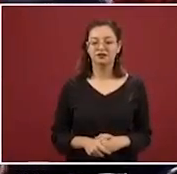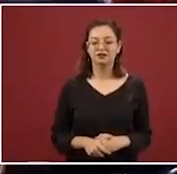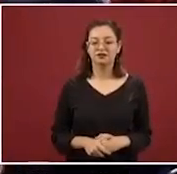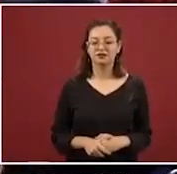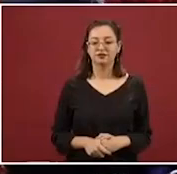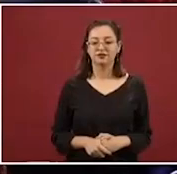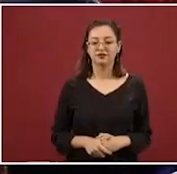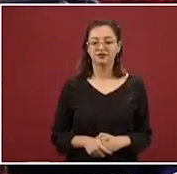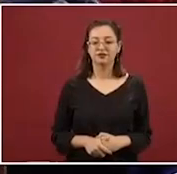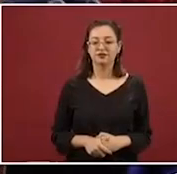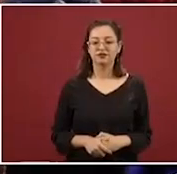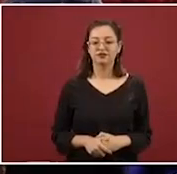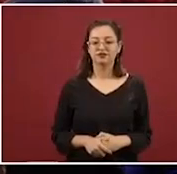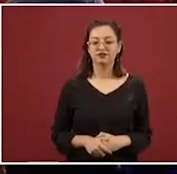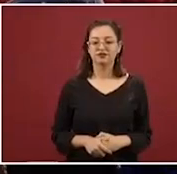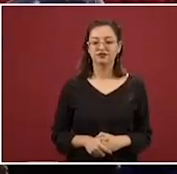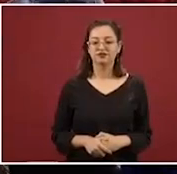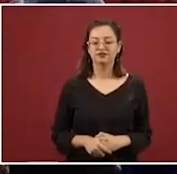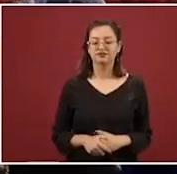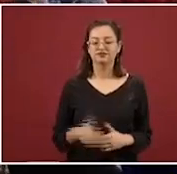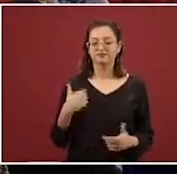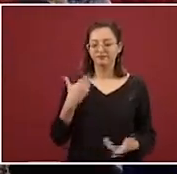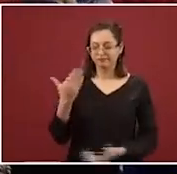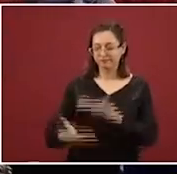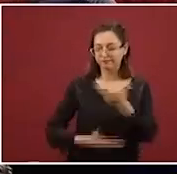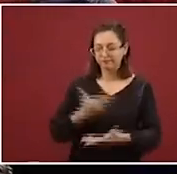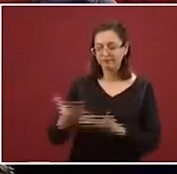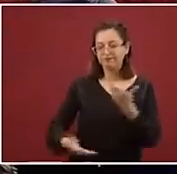Sí, a sus órdenes.